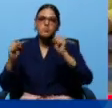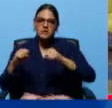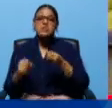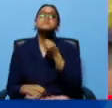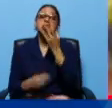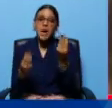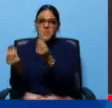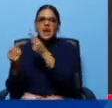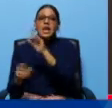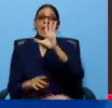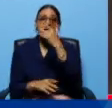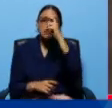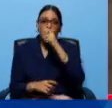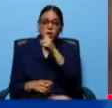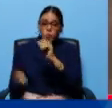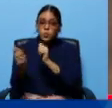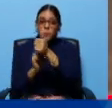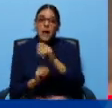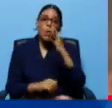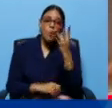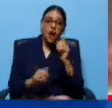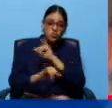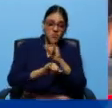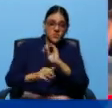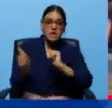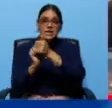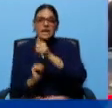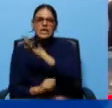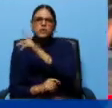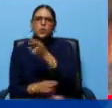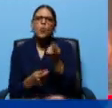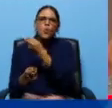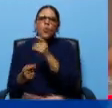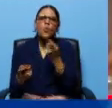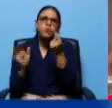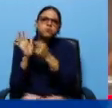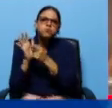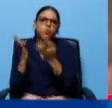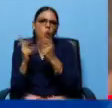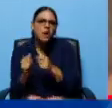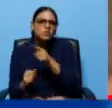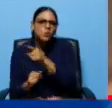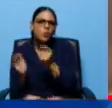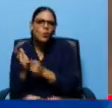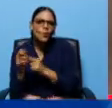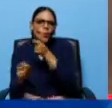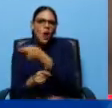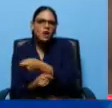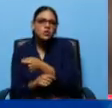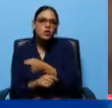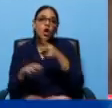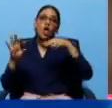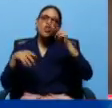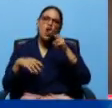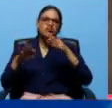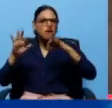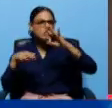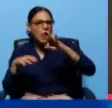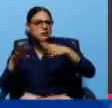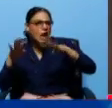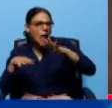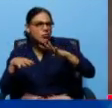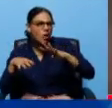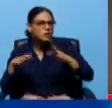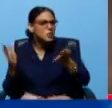bien. Quinto, ¿tú pasaste de cuarto año con cuánto? Pasé a cuarto. ¿Con cuánto? ¿12, 13,